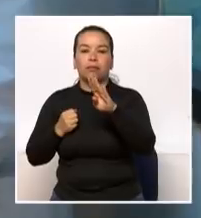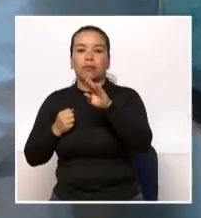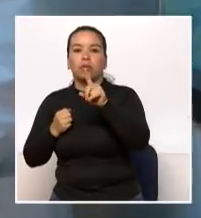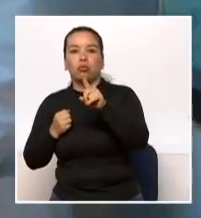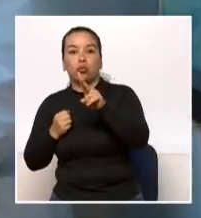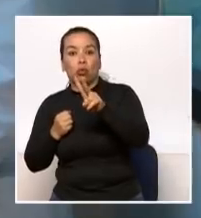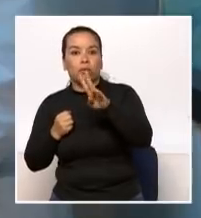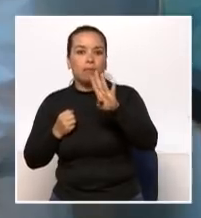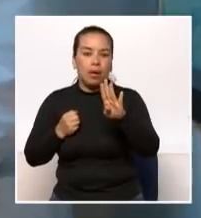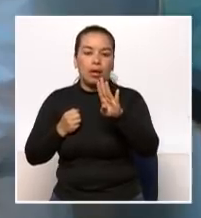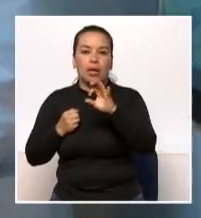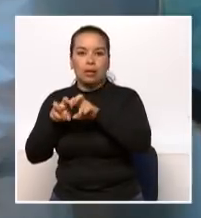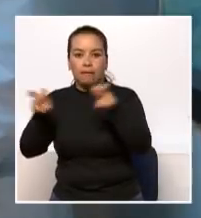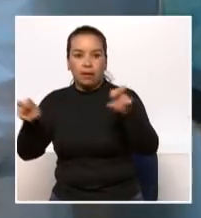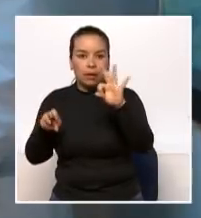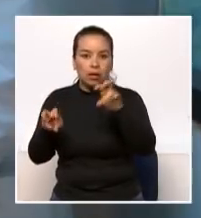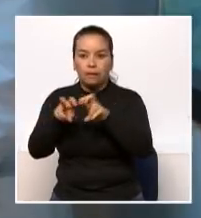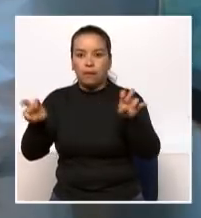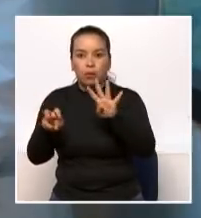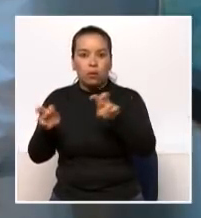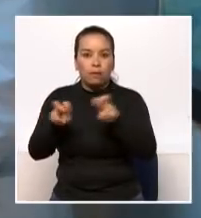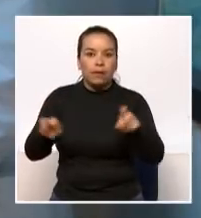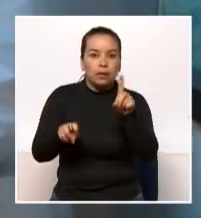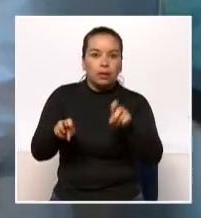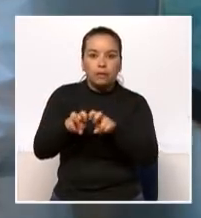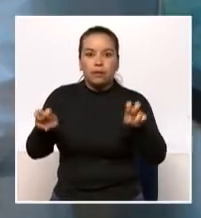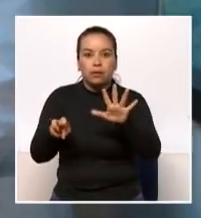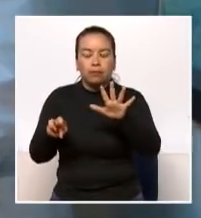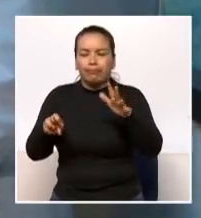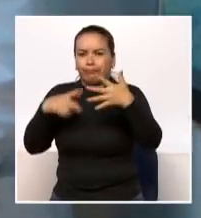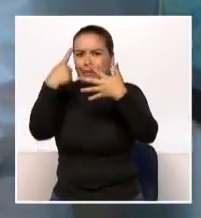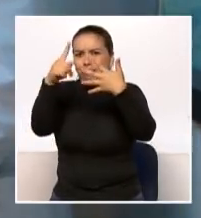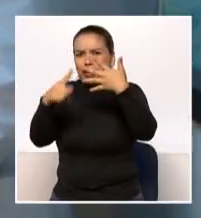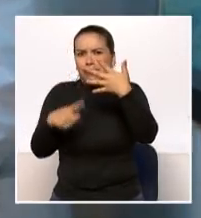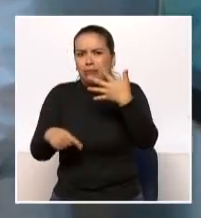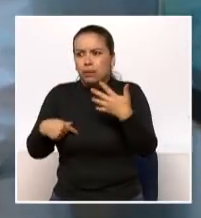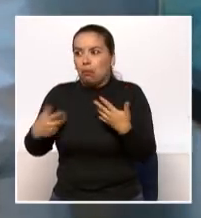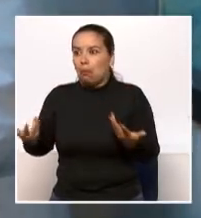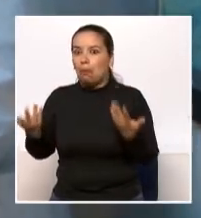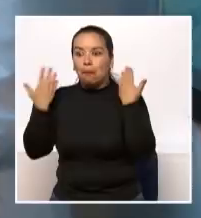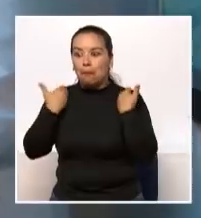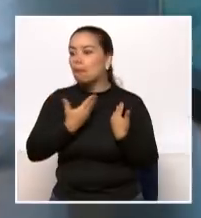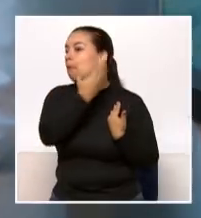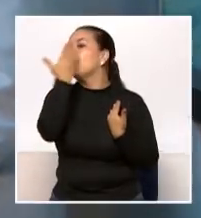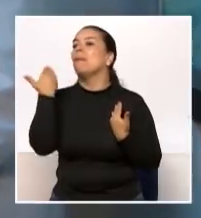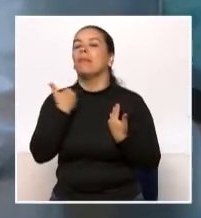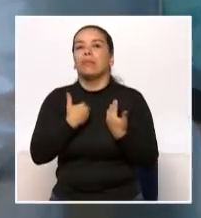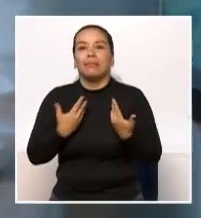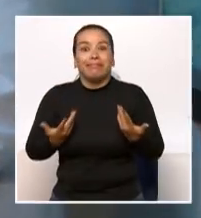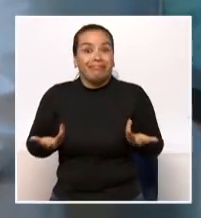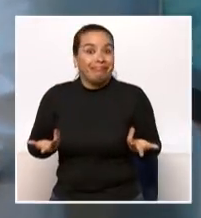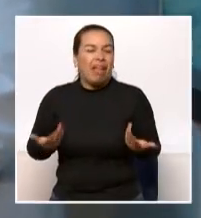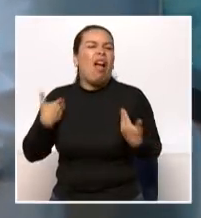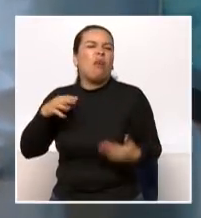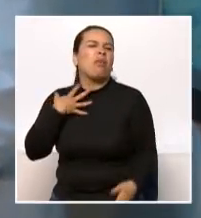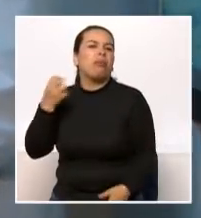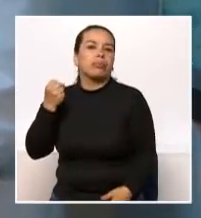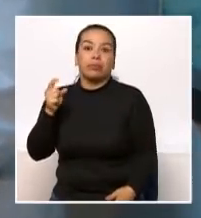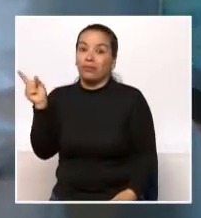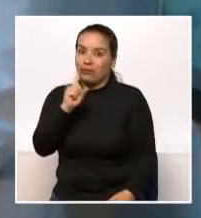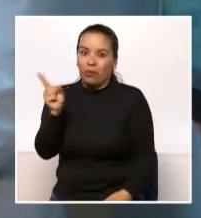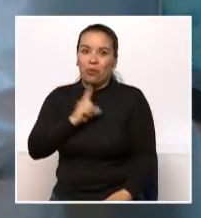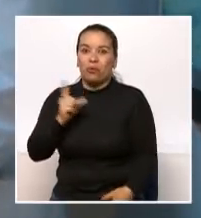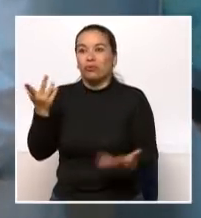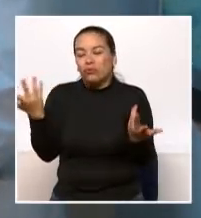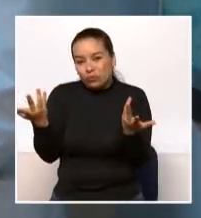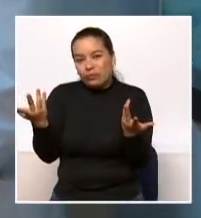2B, nivel 3, nivel 4, nivel 6, nivel 5. O sea, eso obviamente no estamos hablando un igual lenguaje,